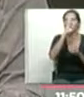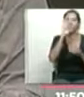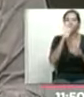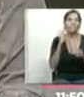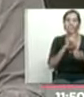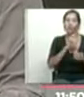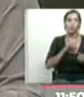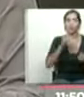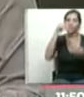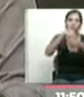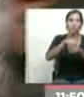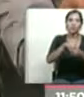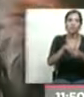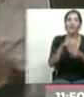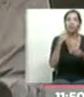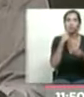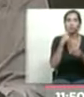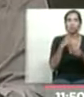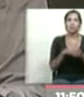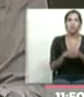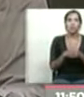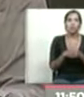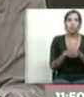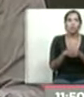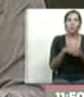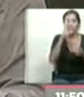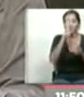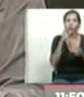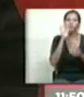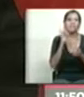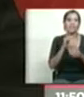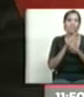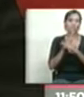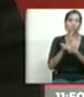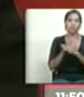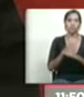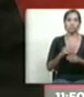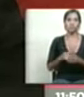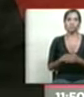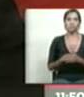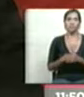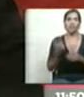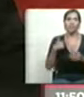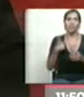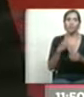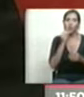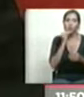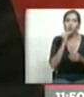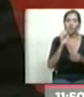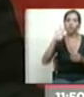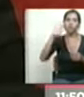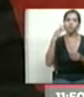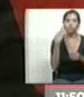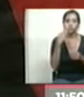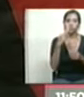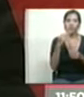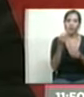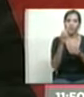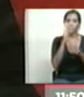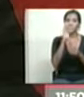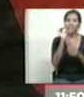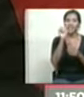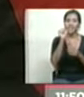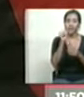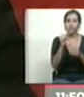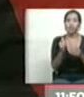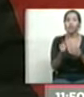podían depositar a Rusia porque el banco francés no se los permitía. Ahorita el tema que tenemos con los chamos de Ayacucho, que son panas que están becados fuera del